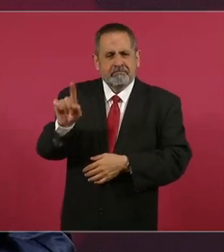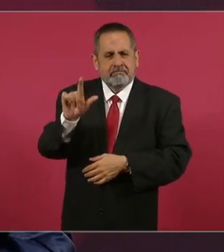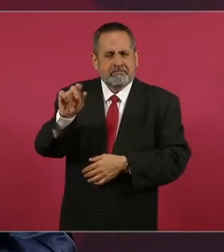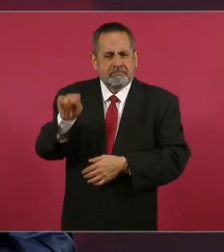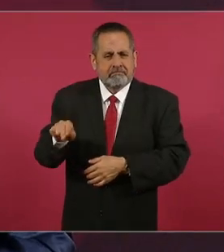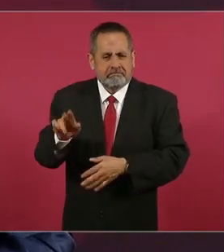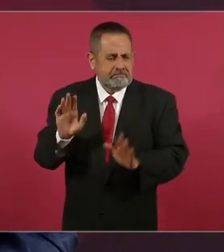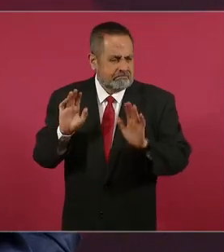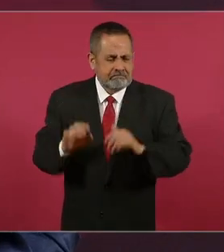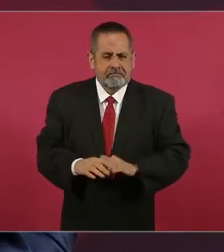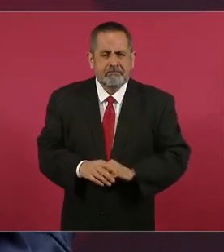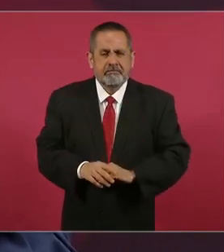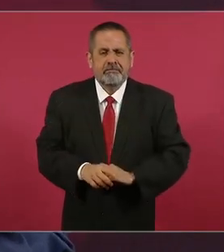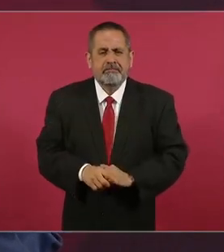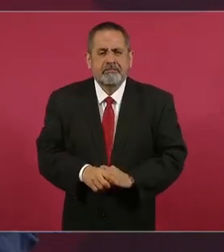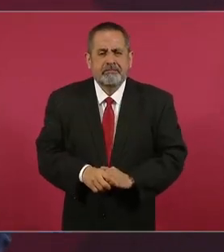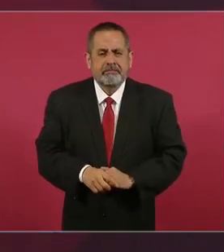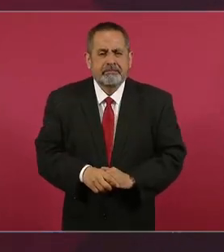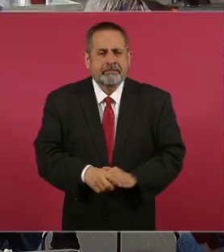sobre